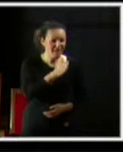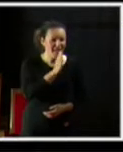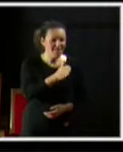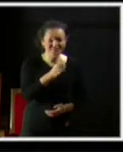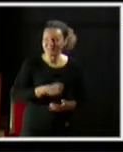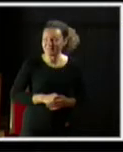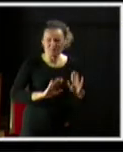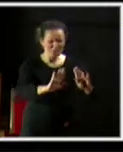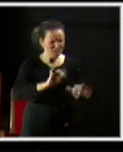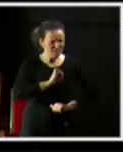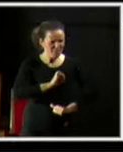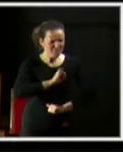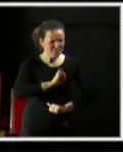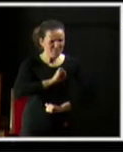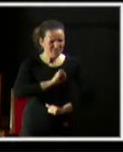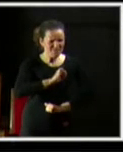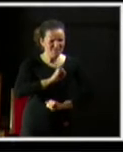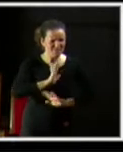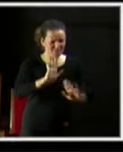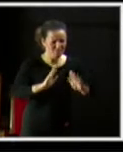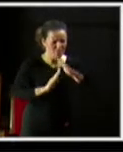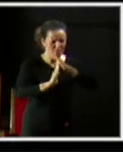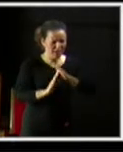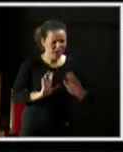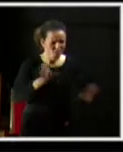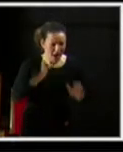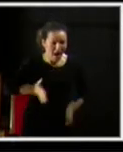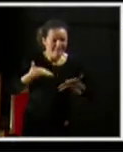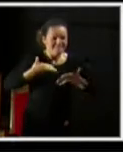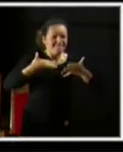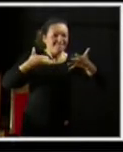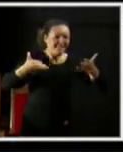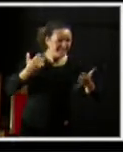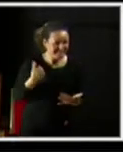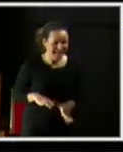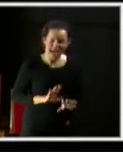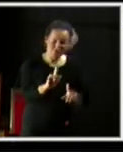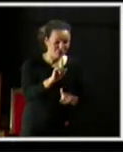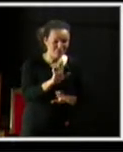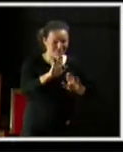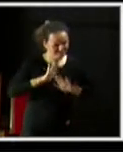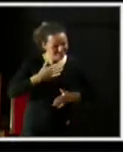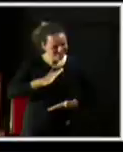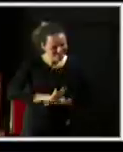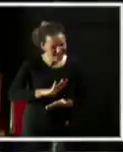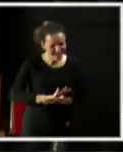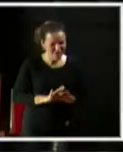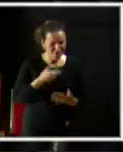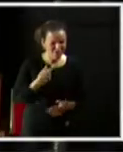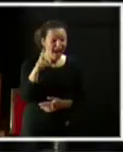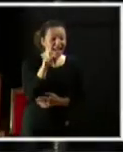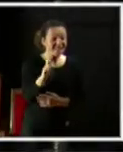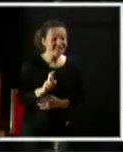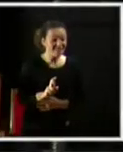que sujetos habrán de ahí que nos venimos arriba a ver todo y la letra del villancico el estribillo